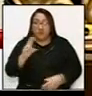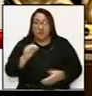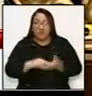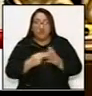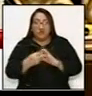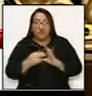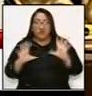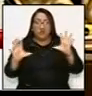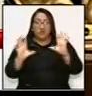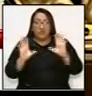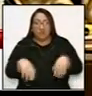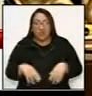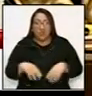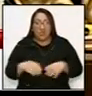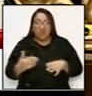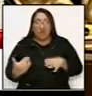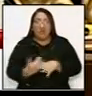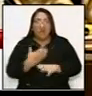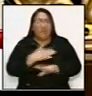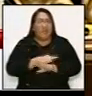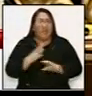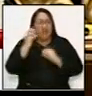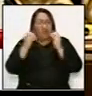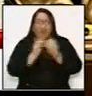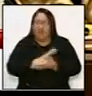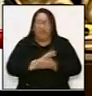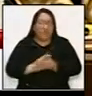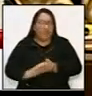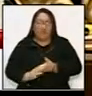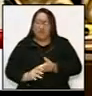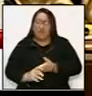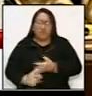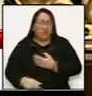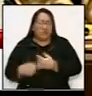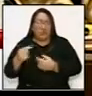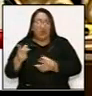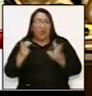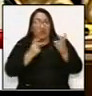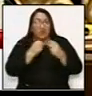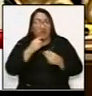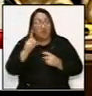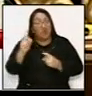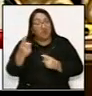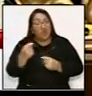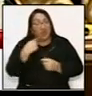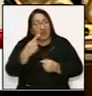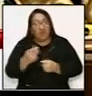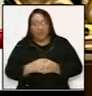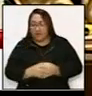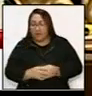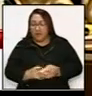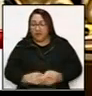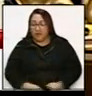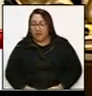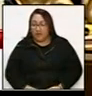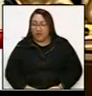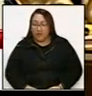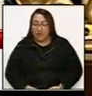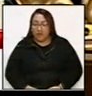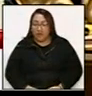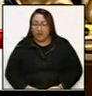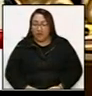ni tomar prejuicios ni adelantar conclusiones. Simplemente escucharemos primero. Y he tenido yo la